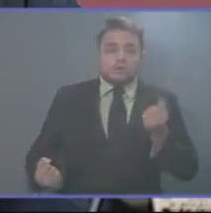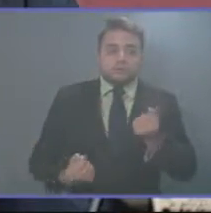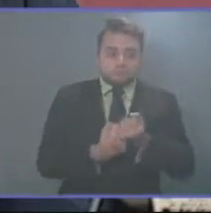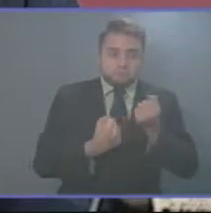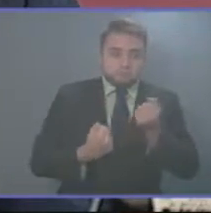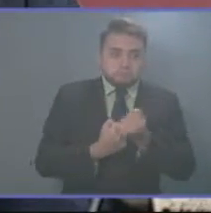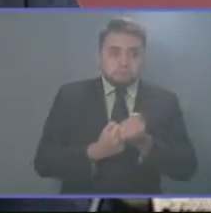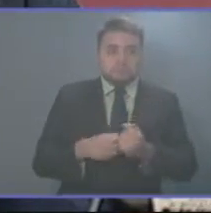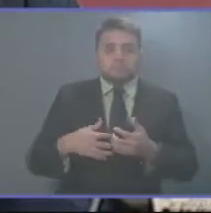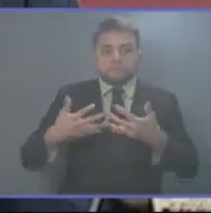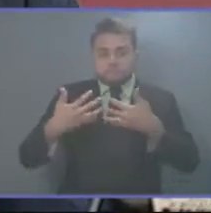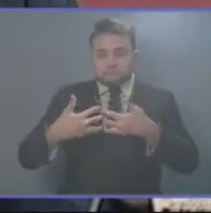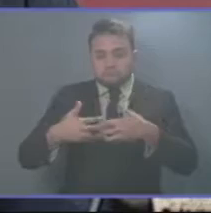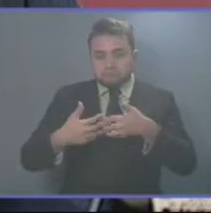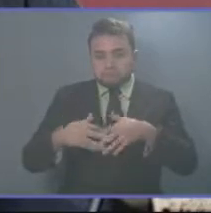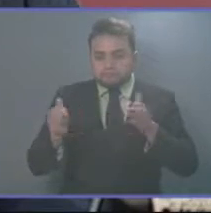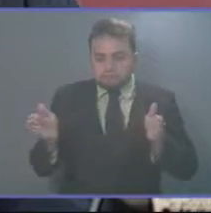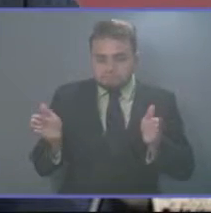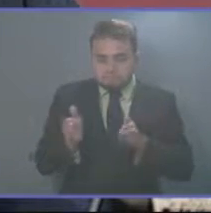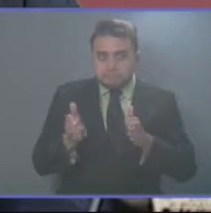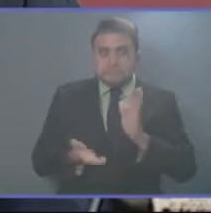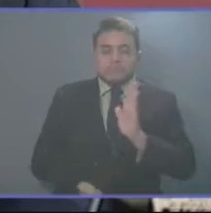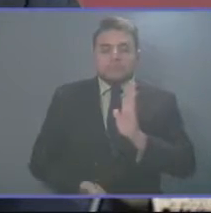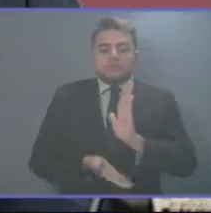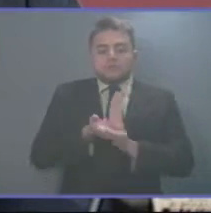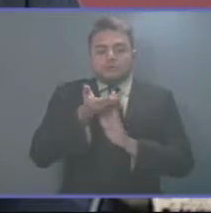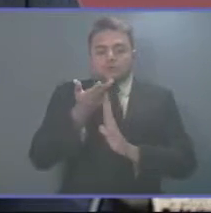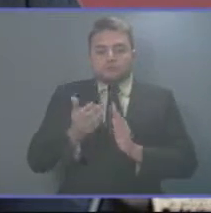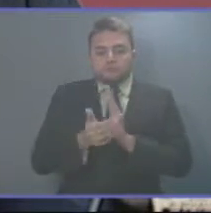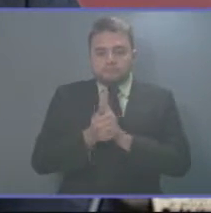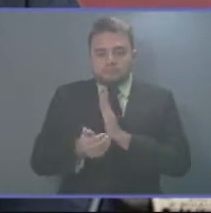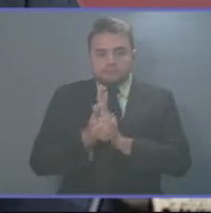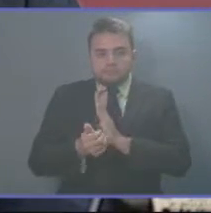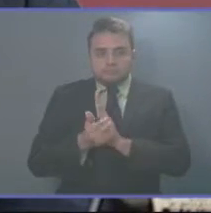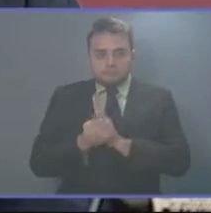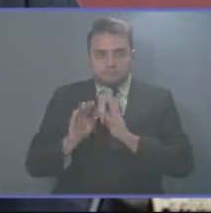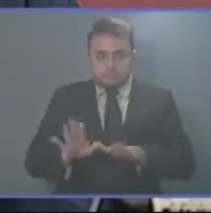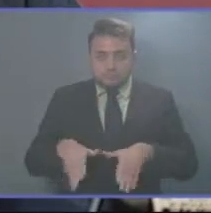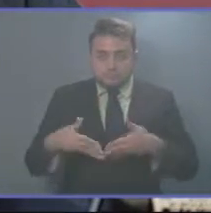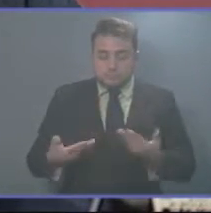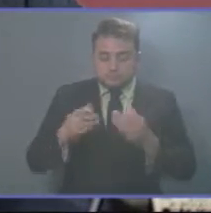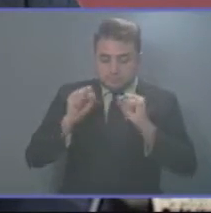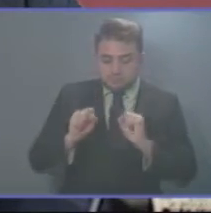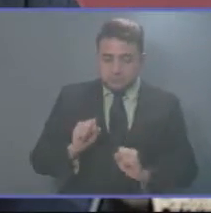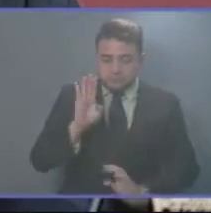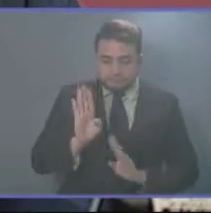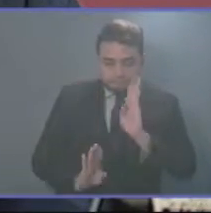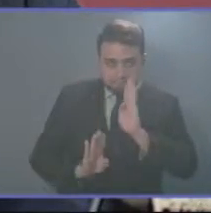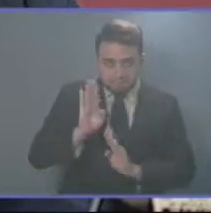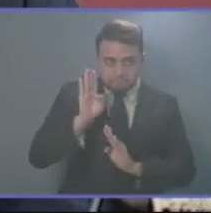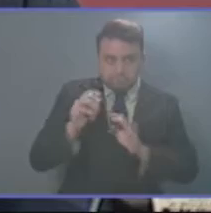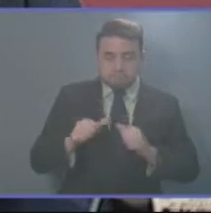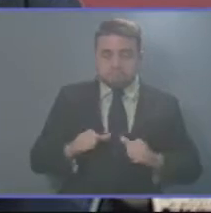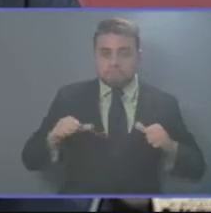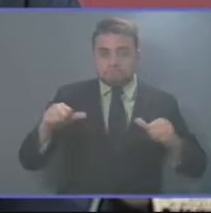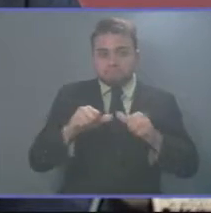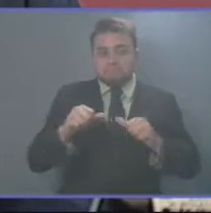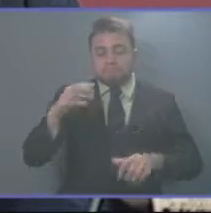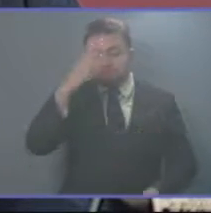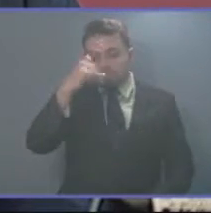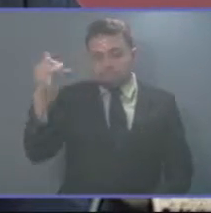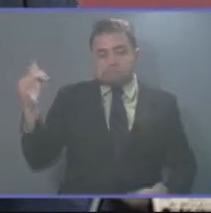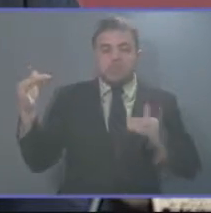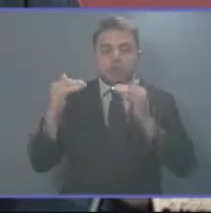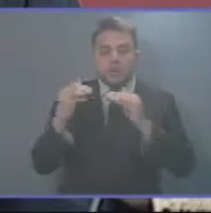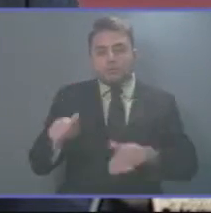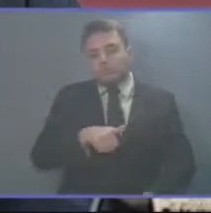empresa en el desarrollo de sus capacidades competitivas para que pueda participar en el mercado nacional e internacional, y así